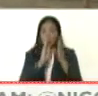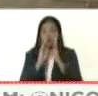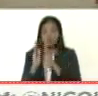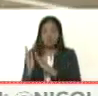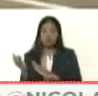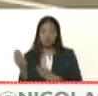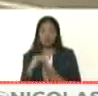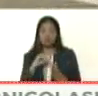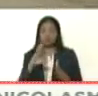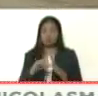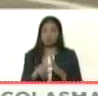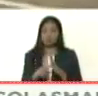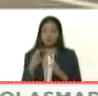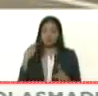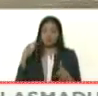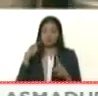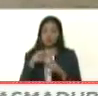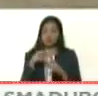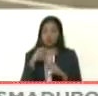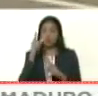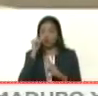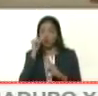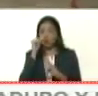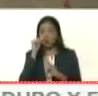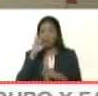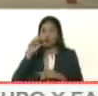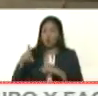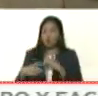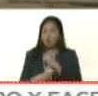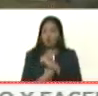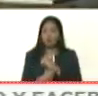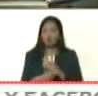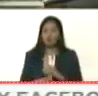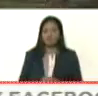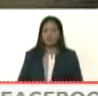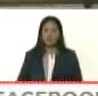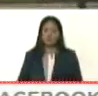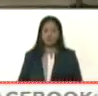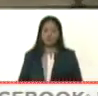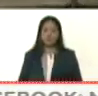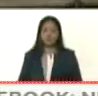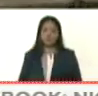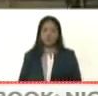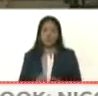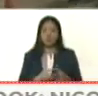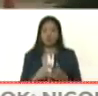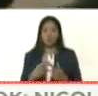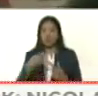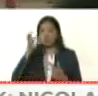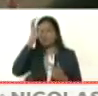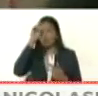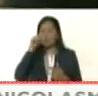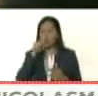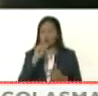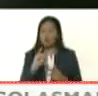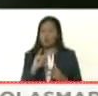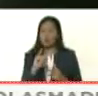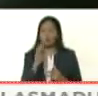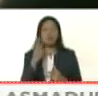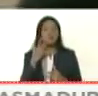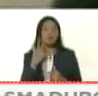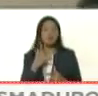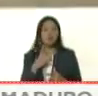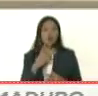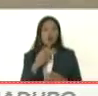se los robó directamente Juan Guaidó. Hay por ahí, no sabemos, pero hay